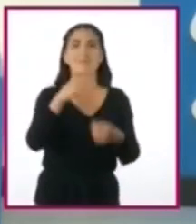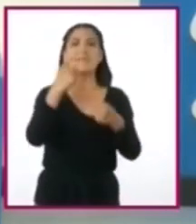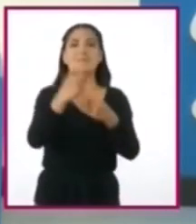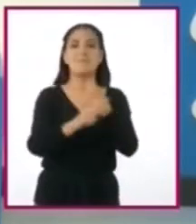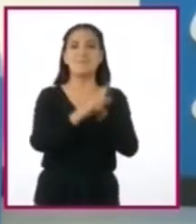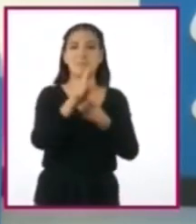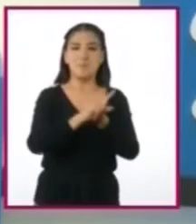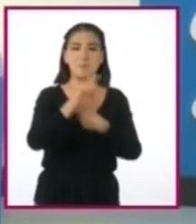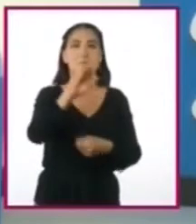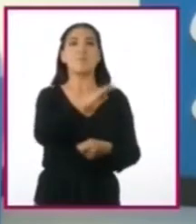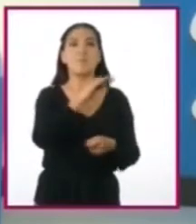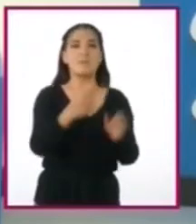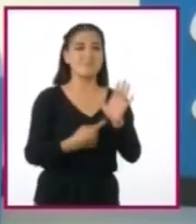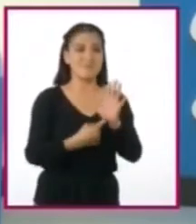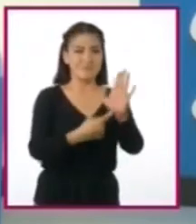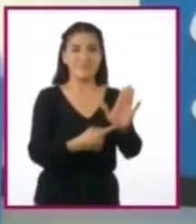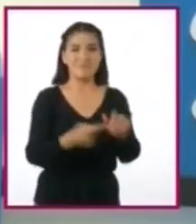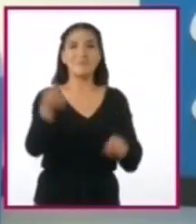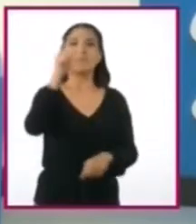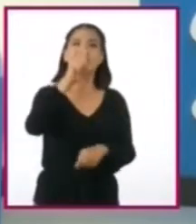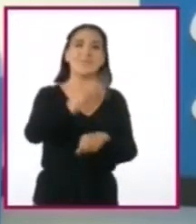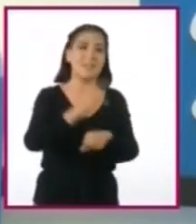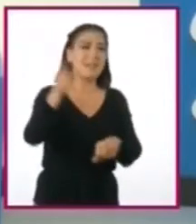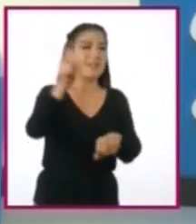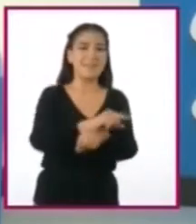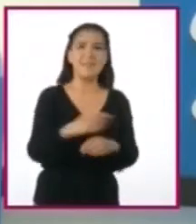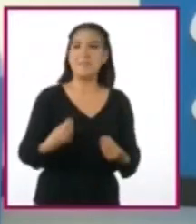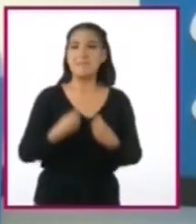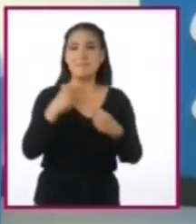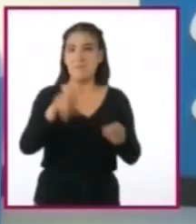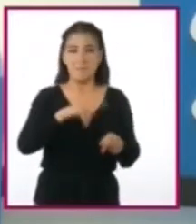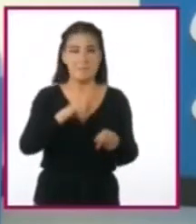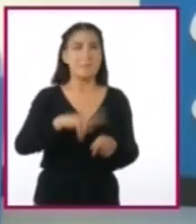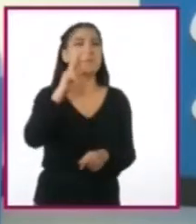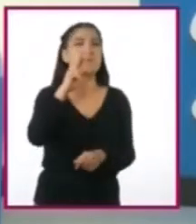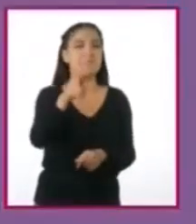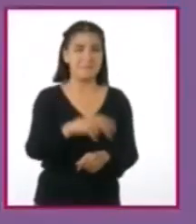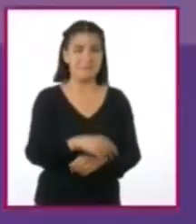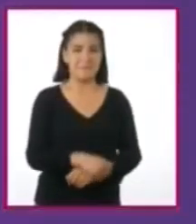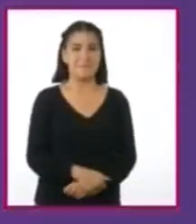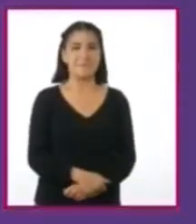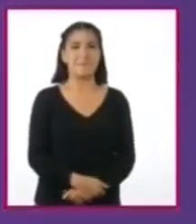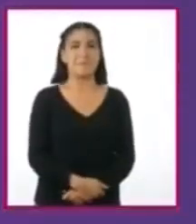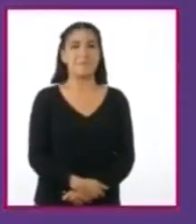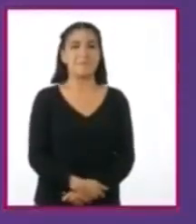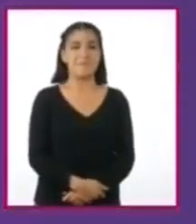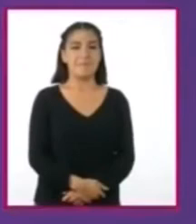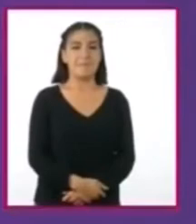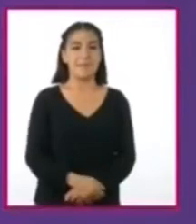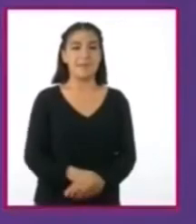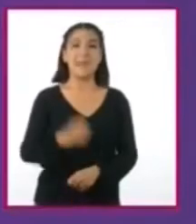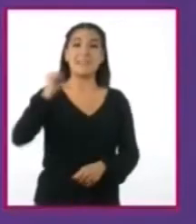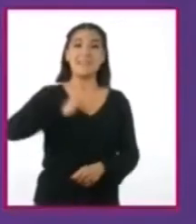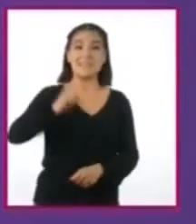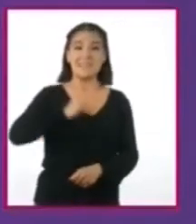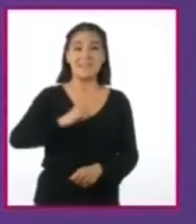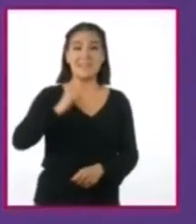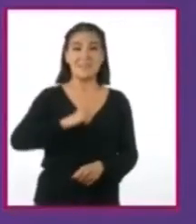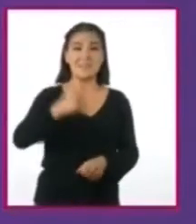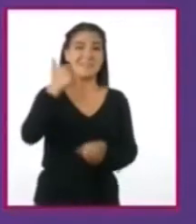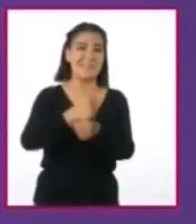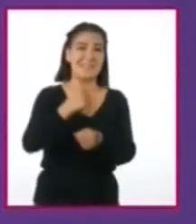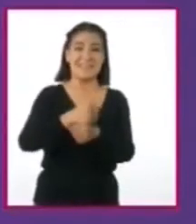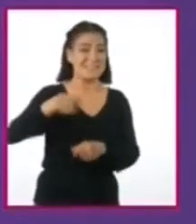que se nos puede presentar en la vida cotidiana. Veamos el video. En el siglo VI antes de nuestra